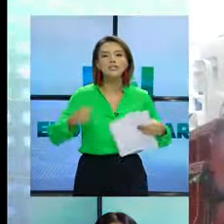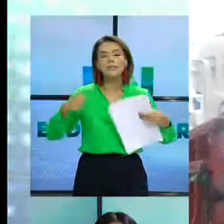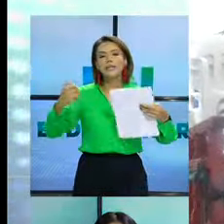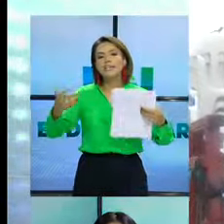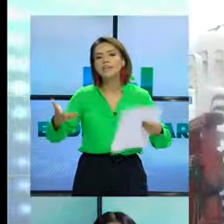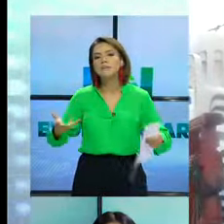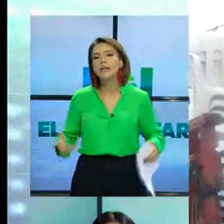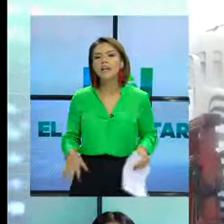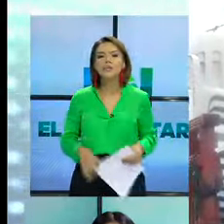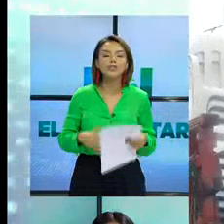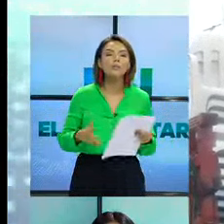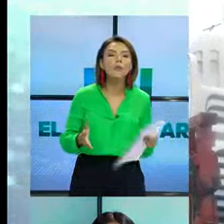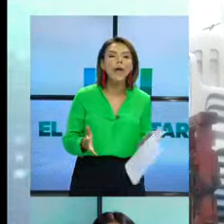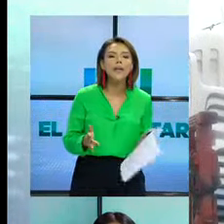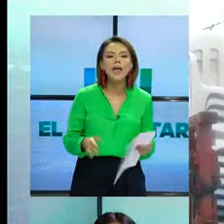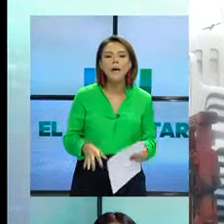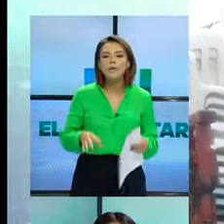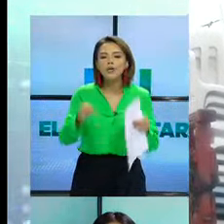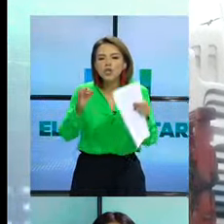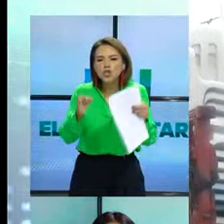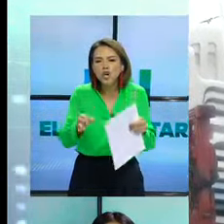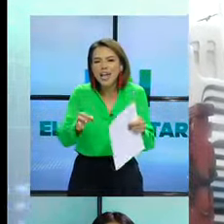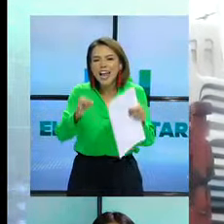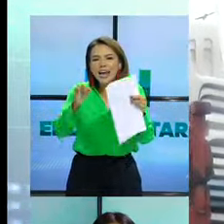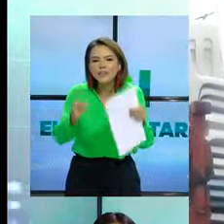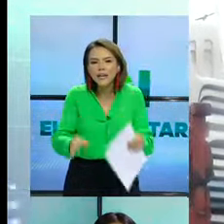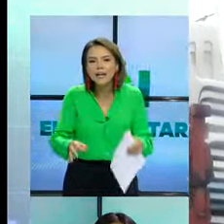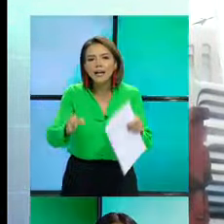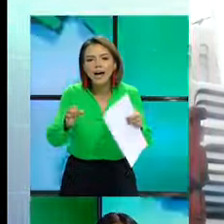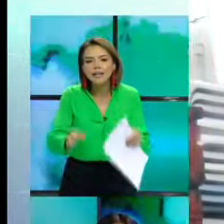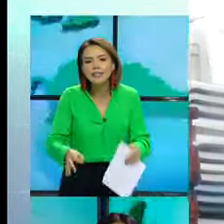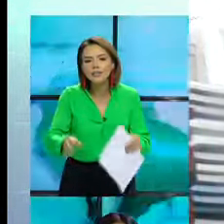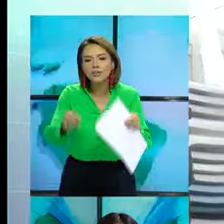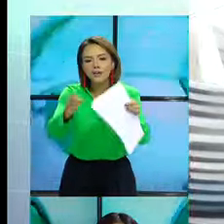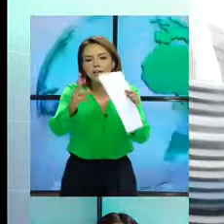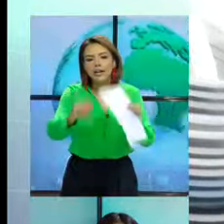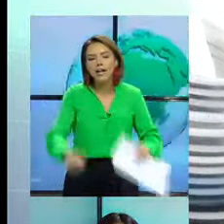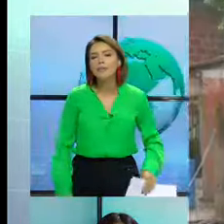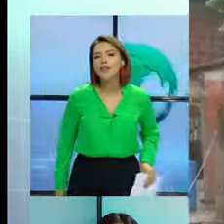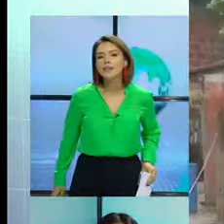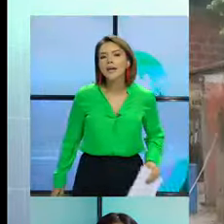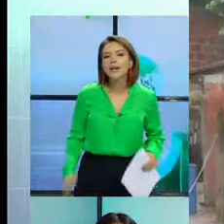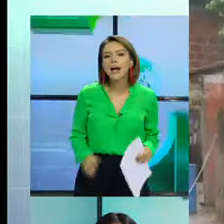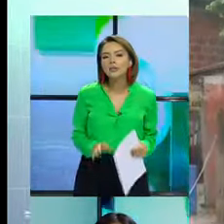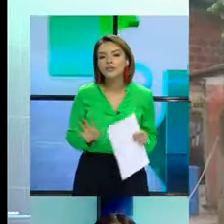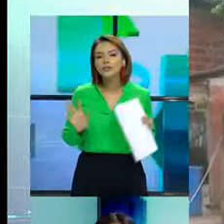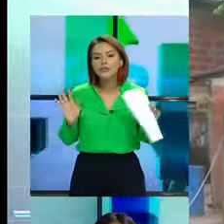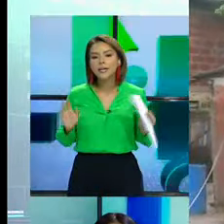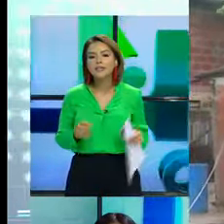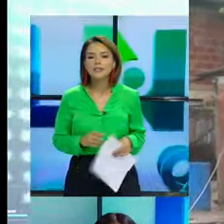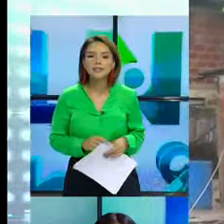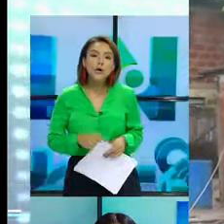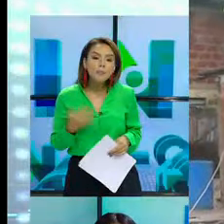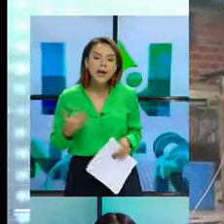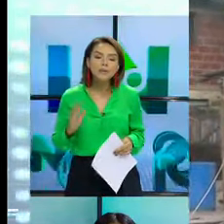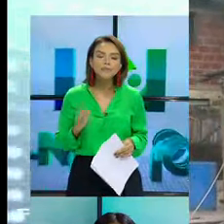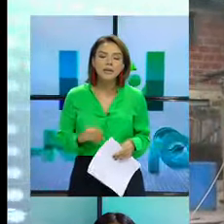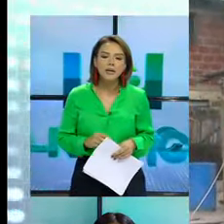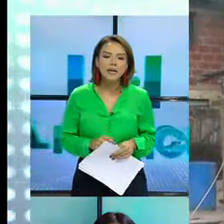se meten a hacer viviendas donde no pueden, pero toda la vida ha sido el mismo cantar del gallo. Entonces, yo